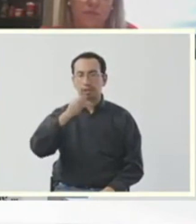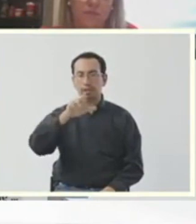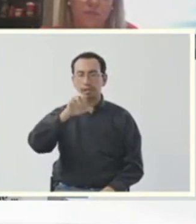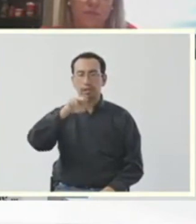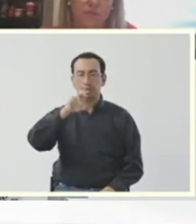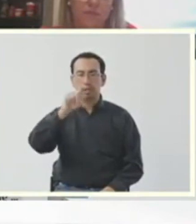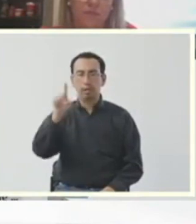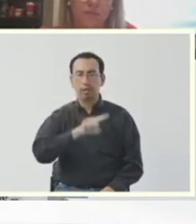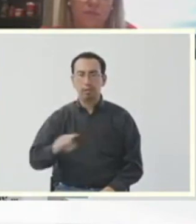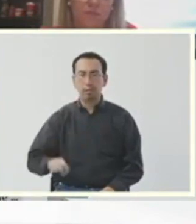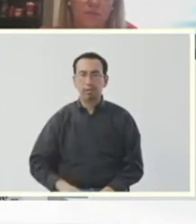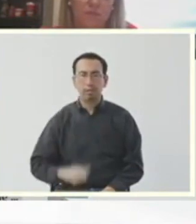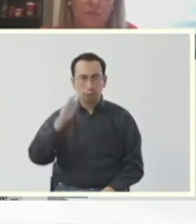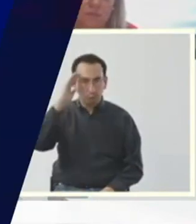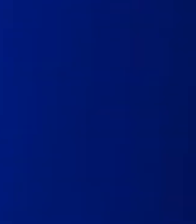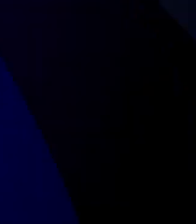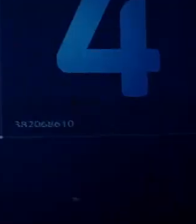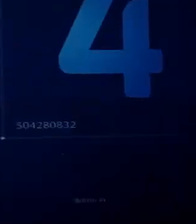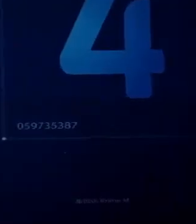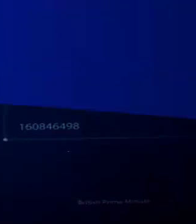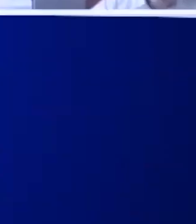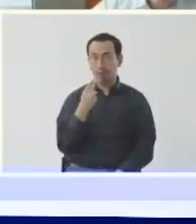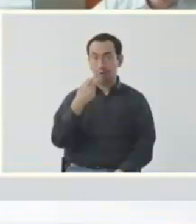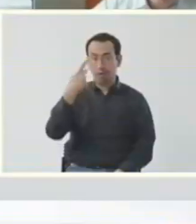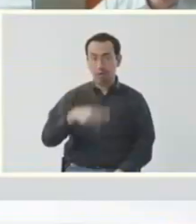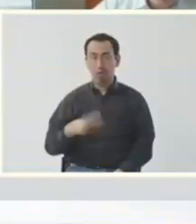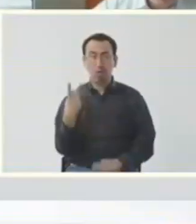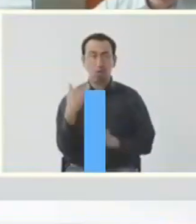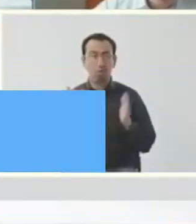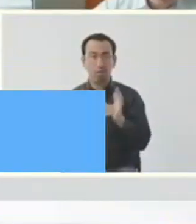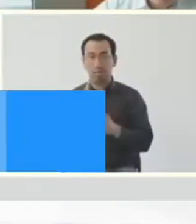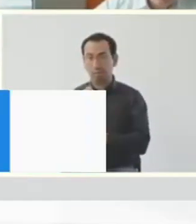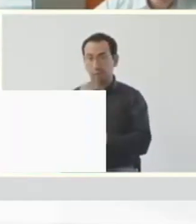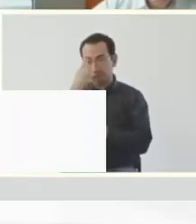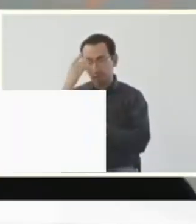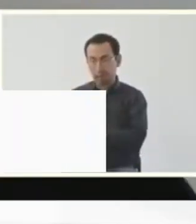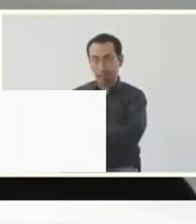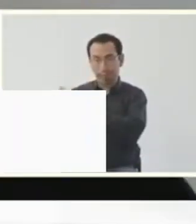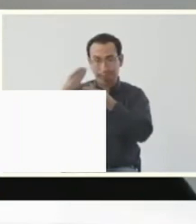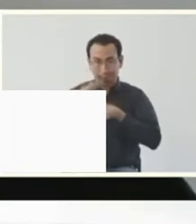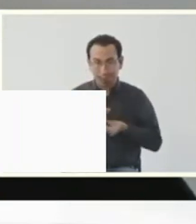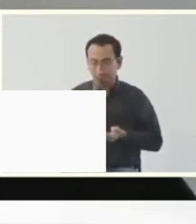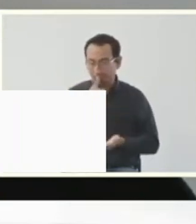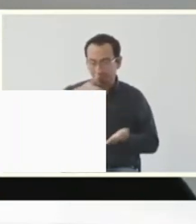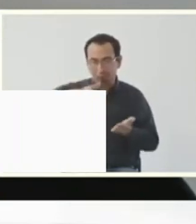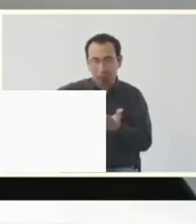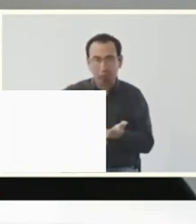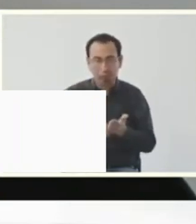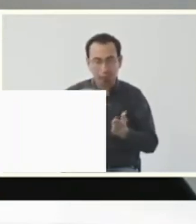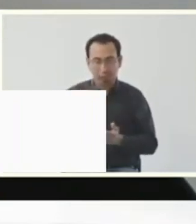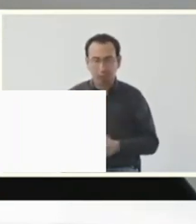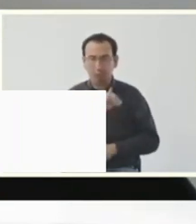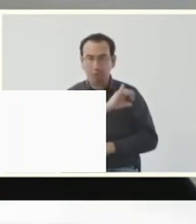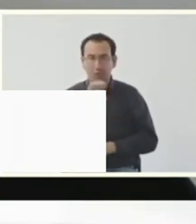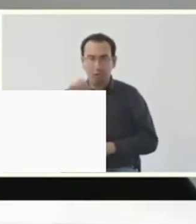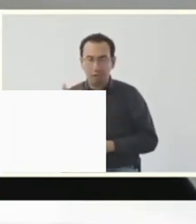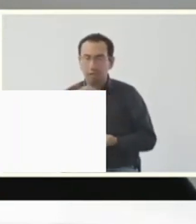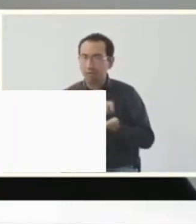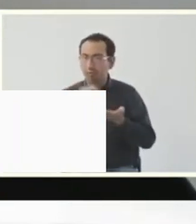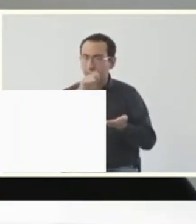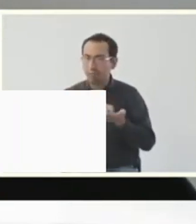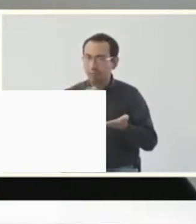2020 2021 de 2020 se recibió la oficialía de partes de este instituto el escrito asignado